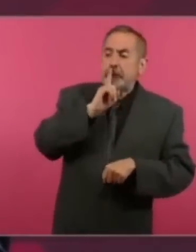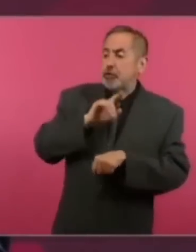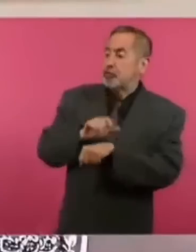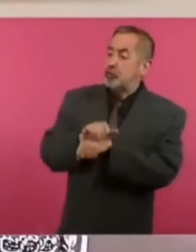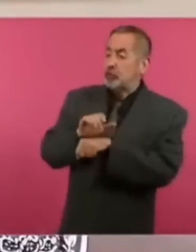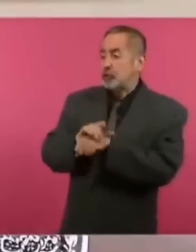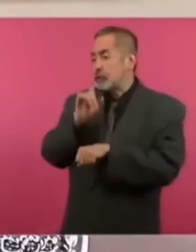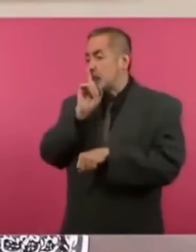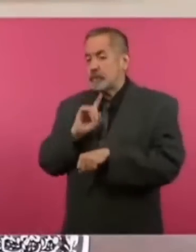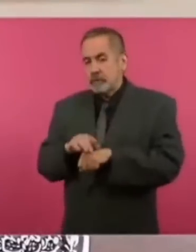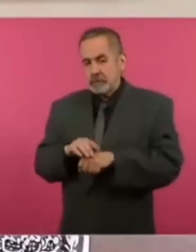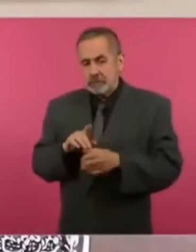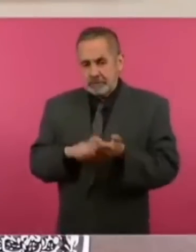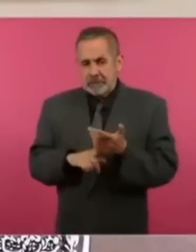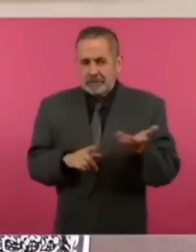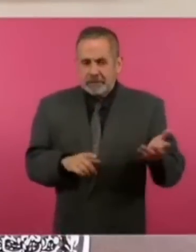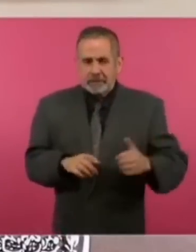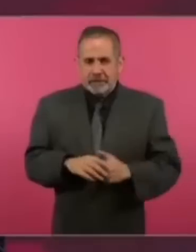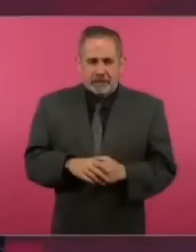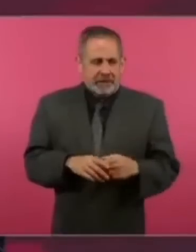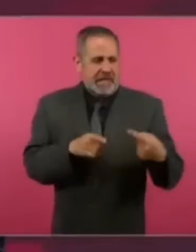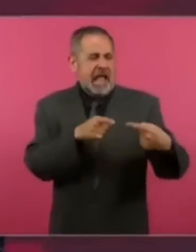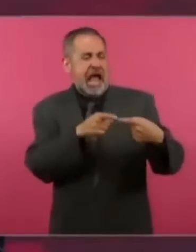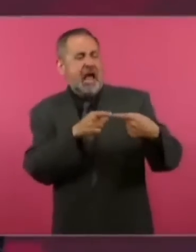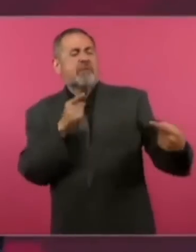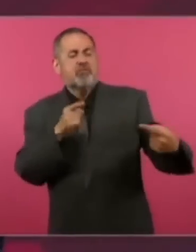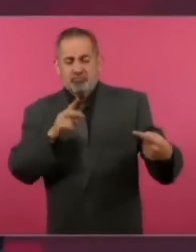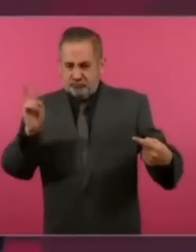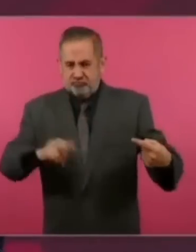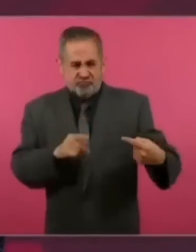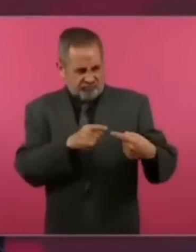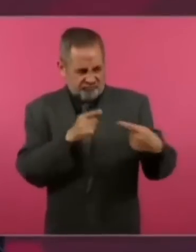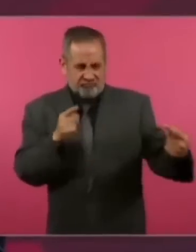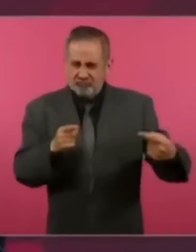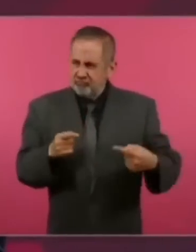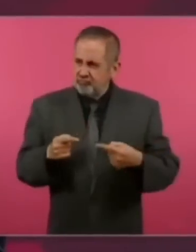y para no decir enemigos, adversarios de verdad.